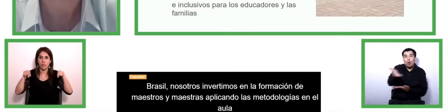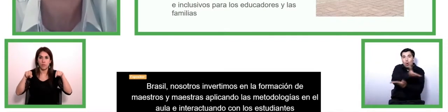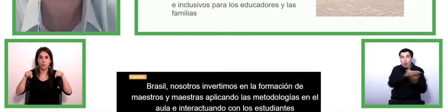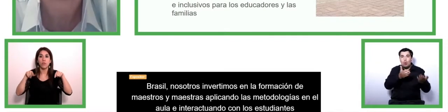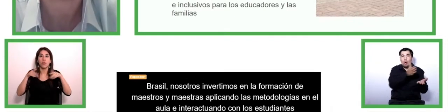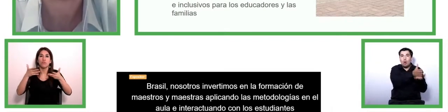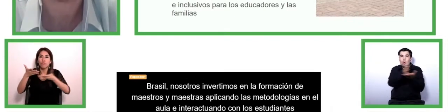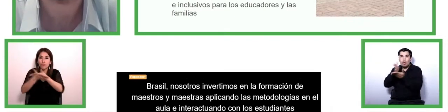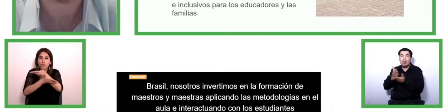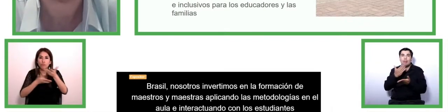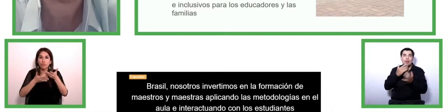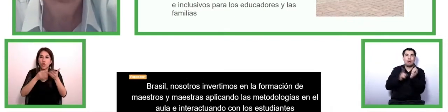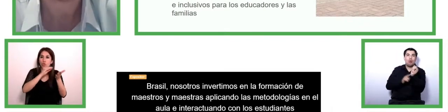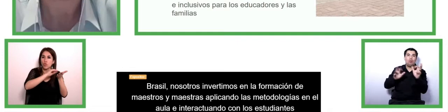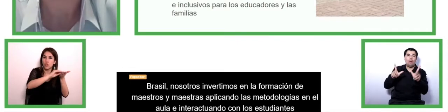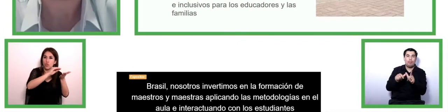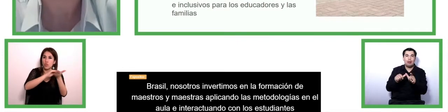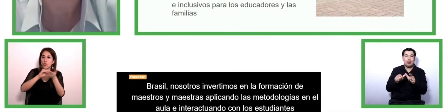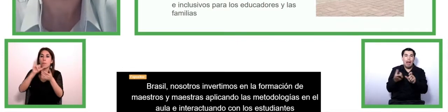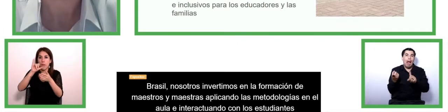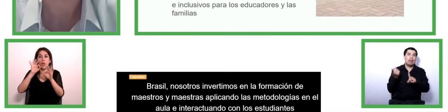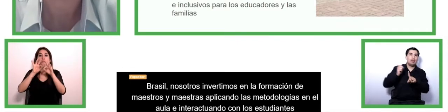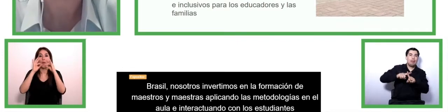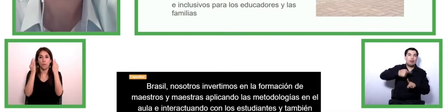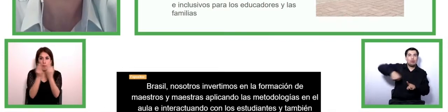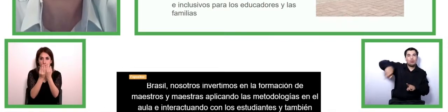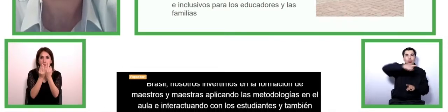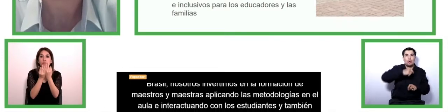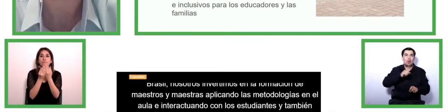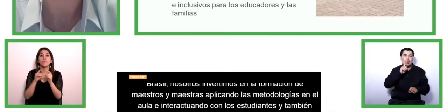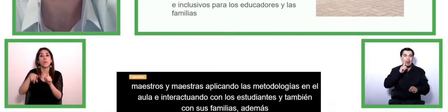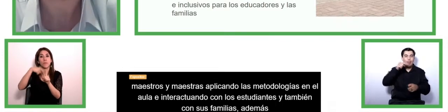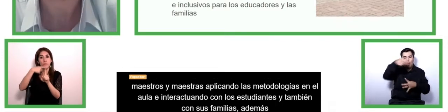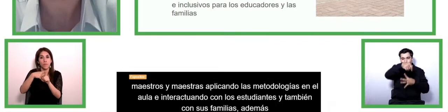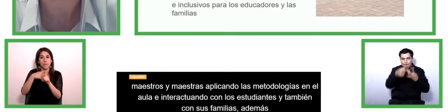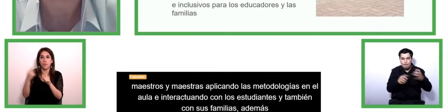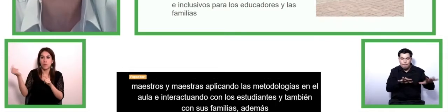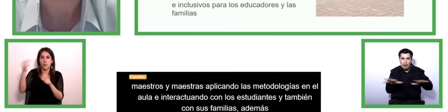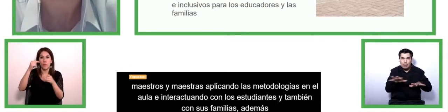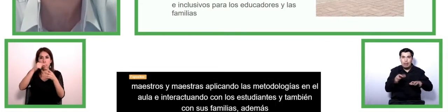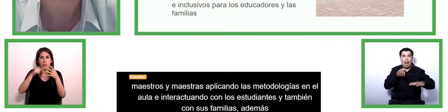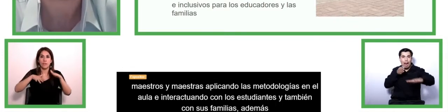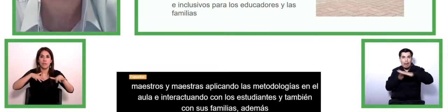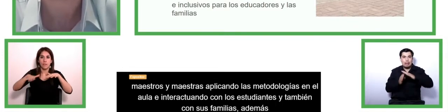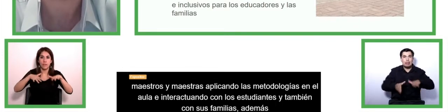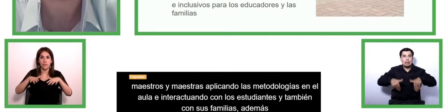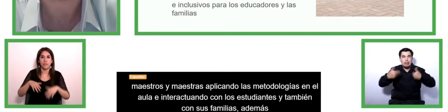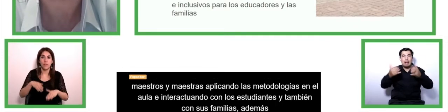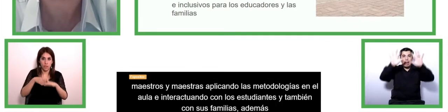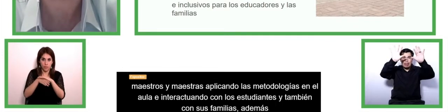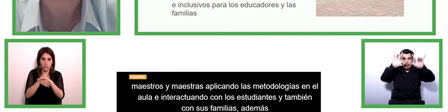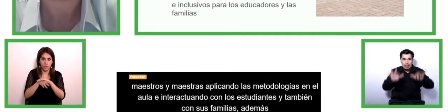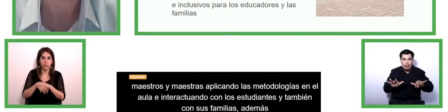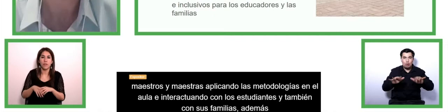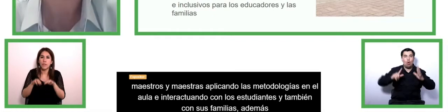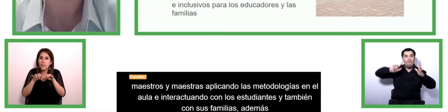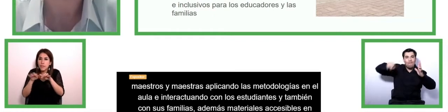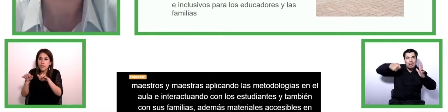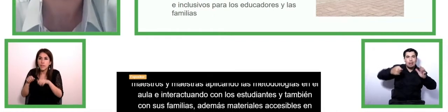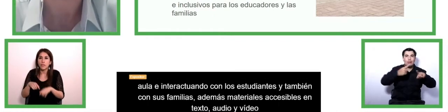y también con sus familias. Además, producimos materiales accesibles en texto, audio y